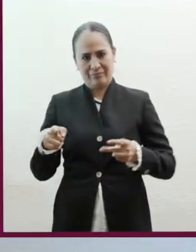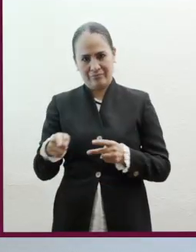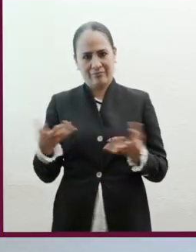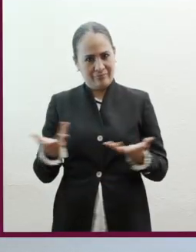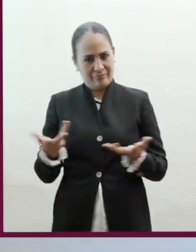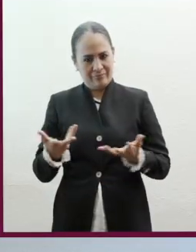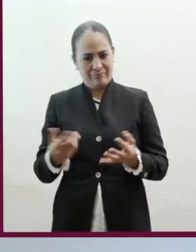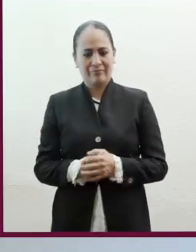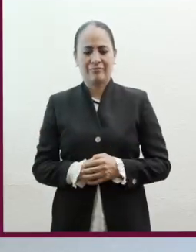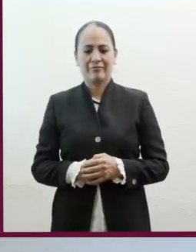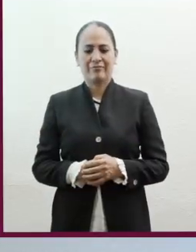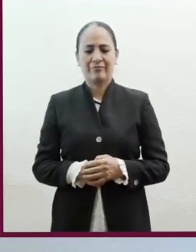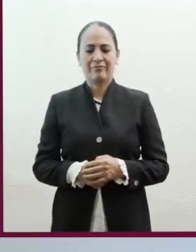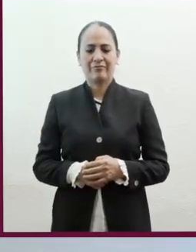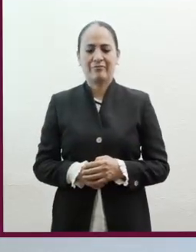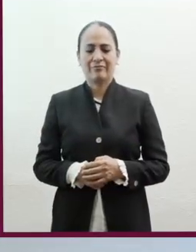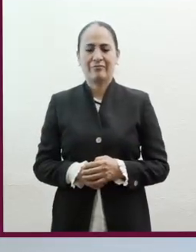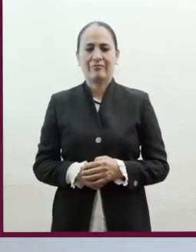Cruzado.